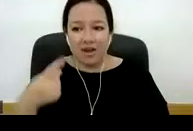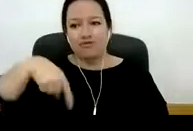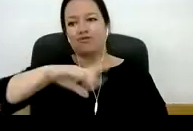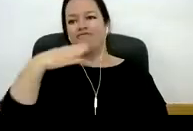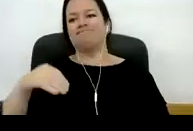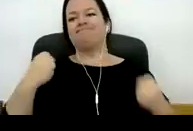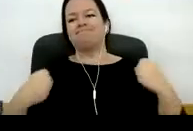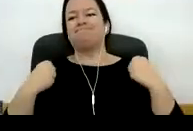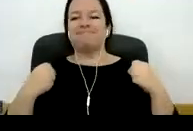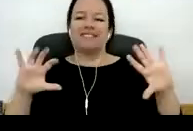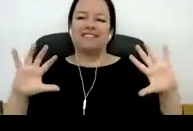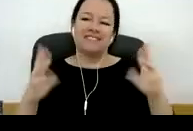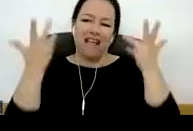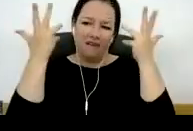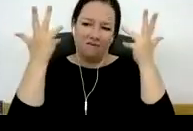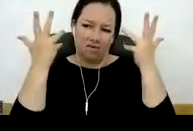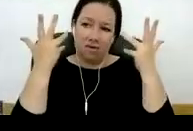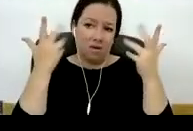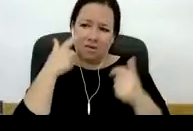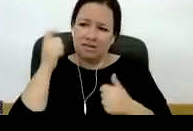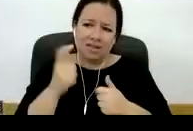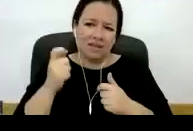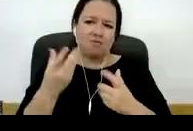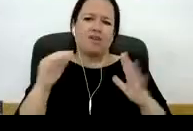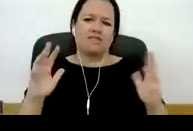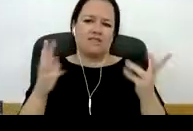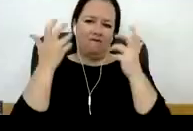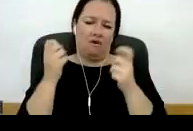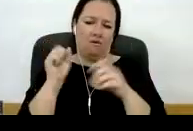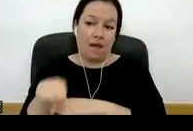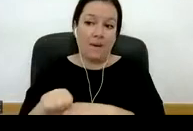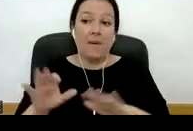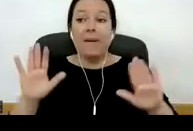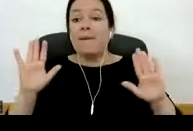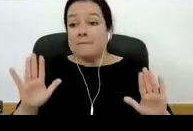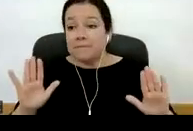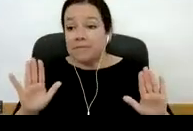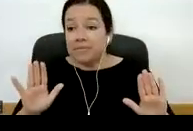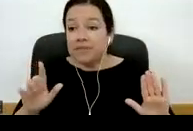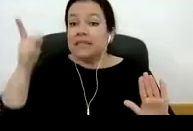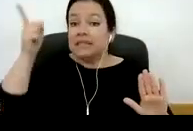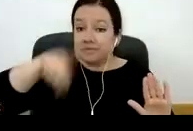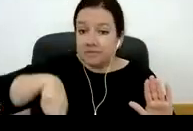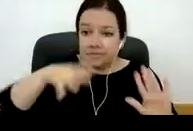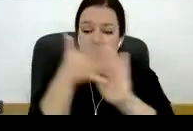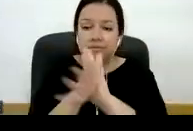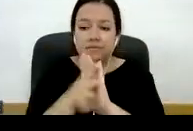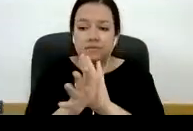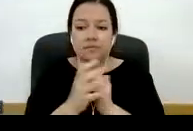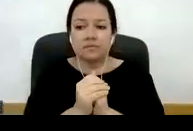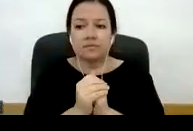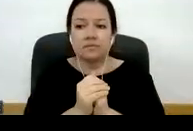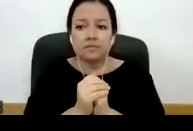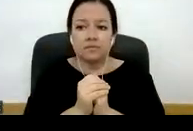inmunidad nos salva en la inmensa mayoría de los casos. Y luego, como os comentaba también, debido a